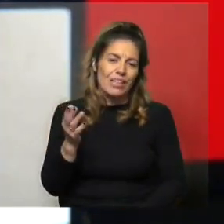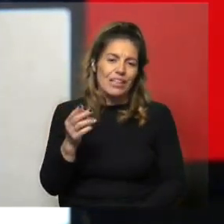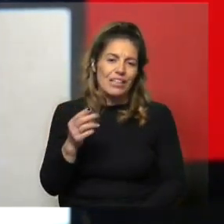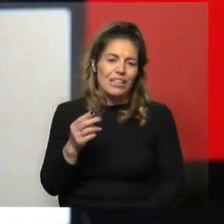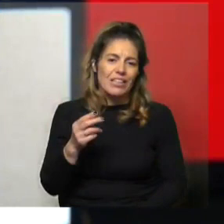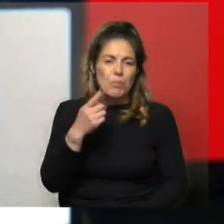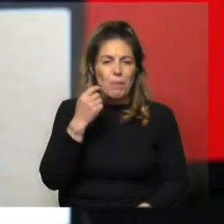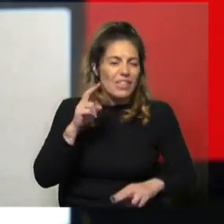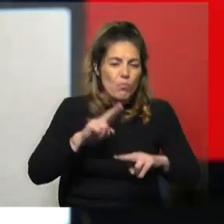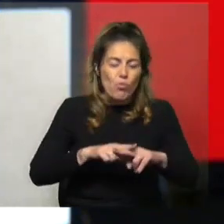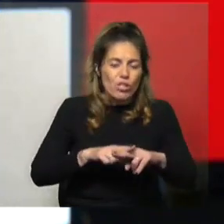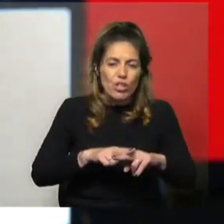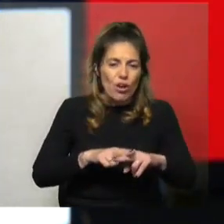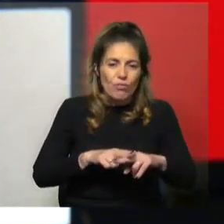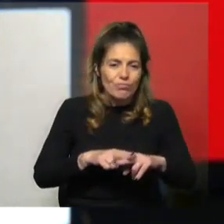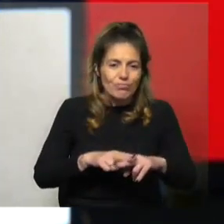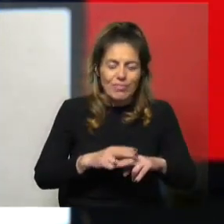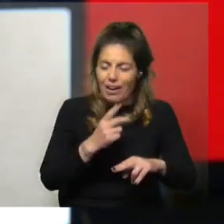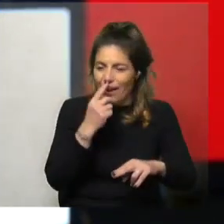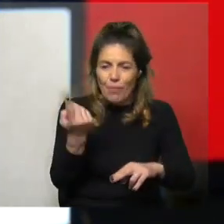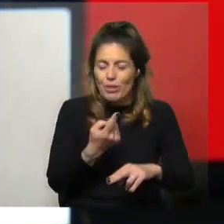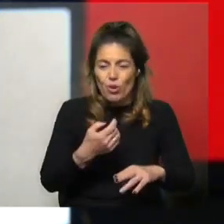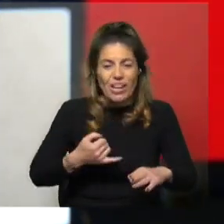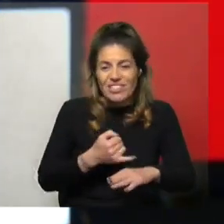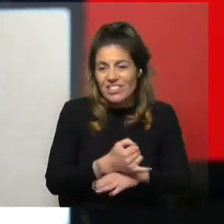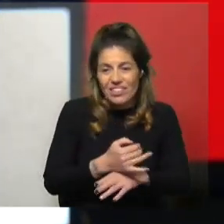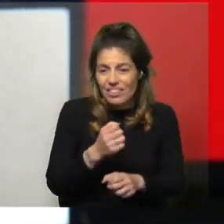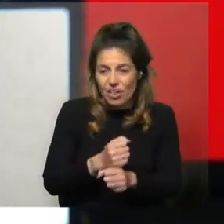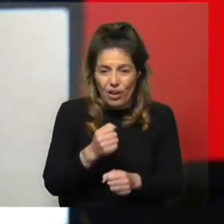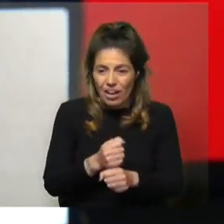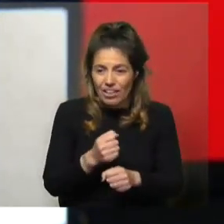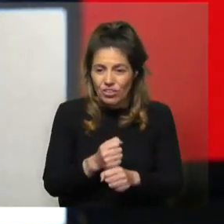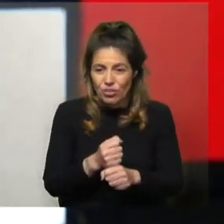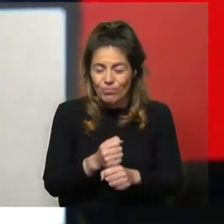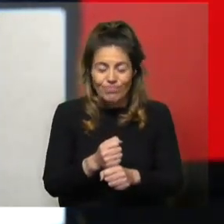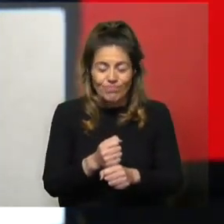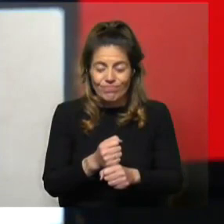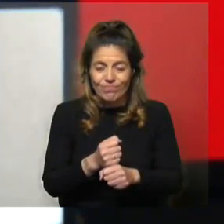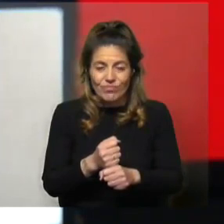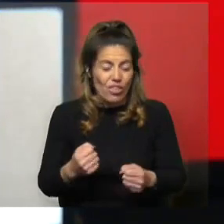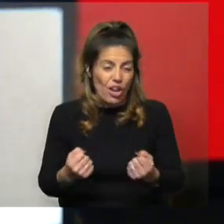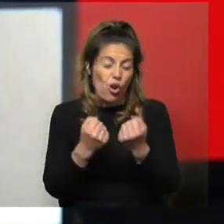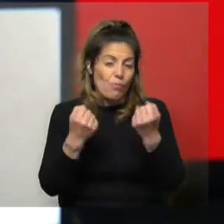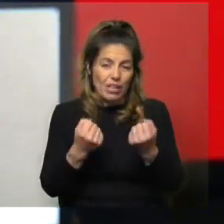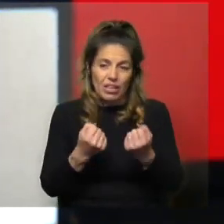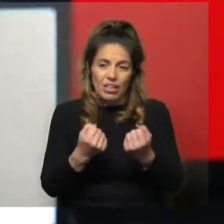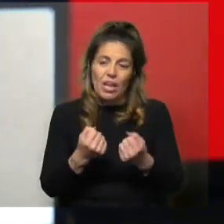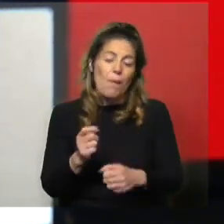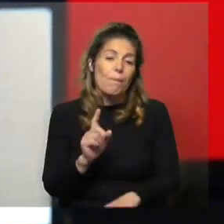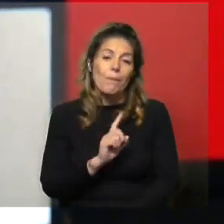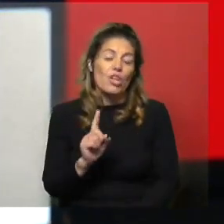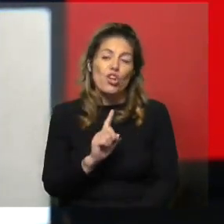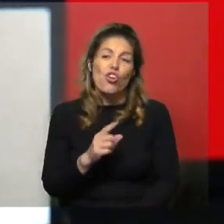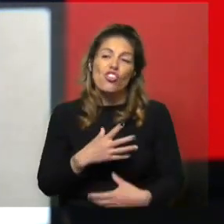muy muy de pronto porque además falleció en un accidente trabajando Eh entonces este no pero no no